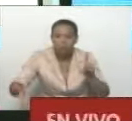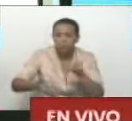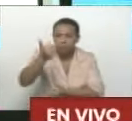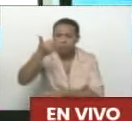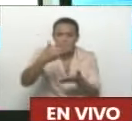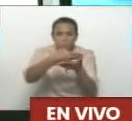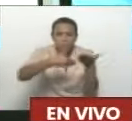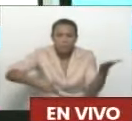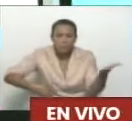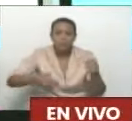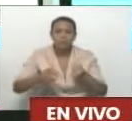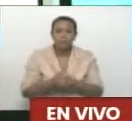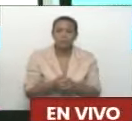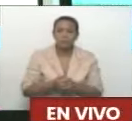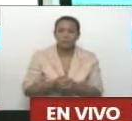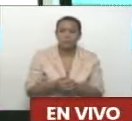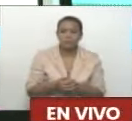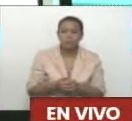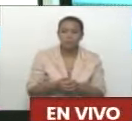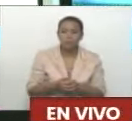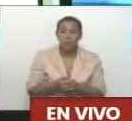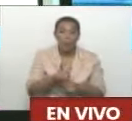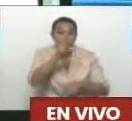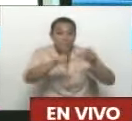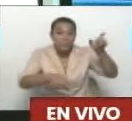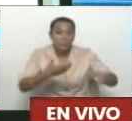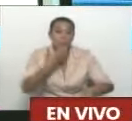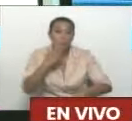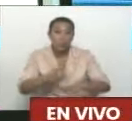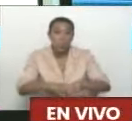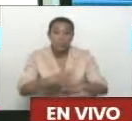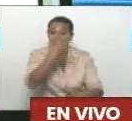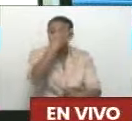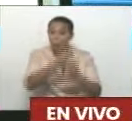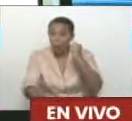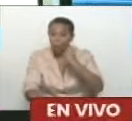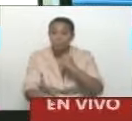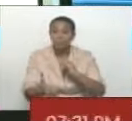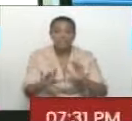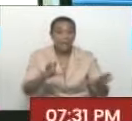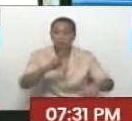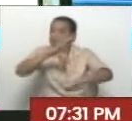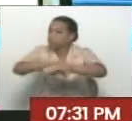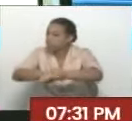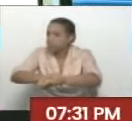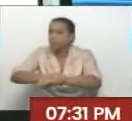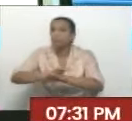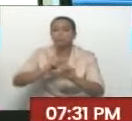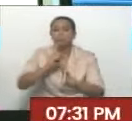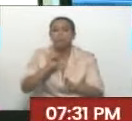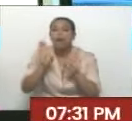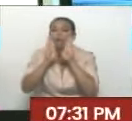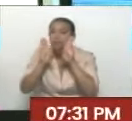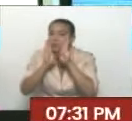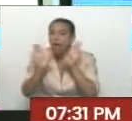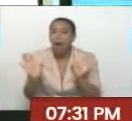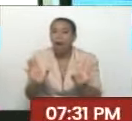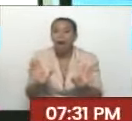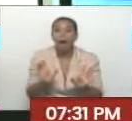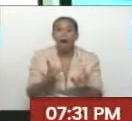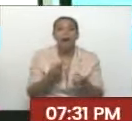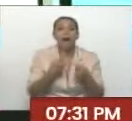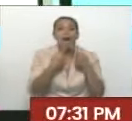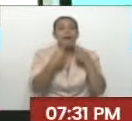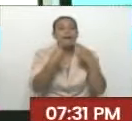referida por los involucrados que están convictos y confesos en esto, y ellos salieron a